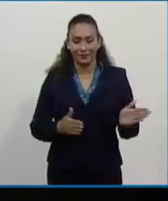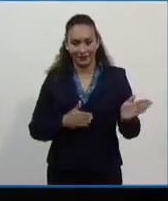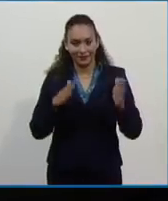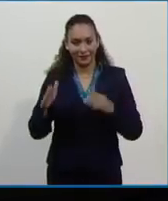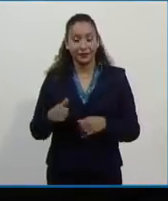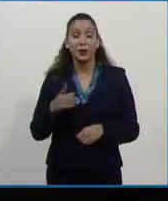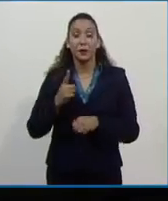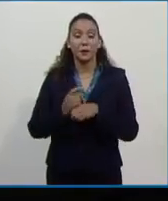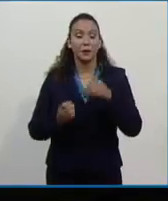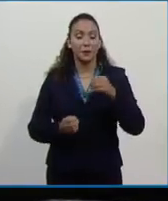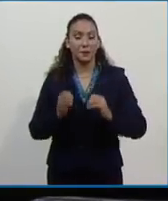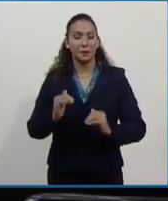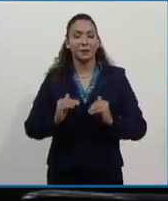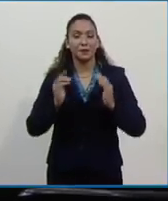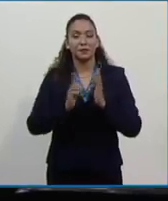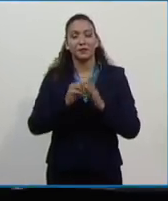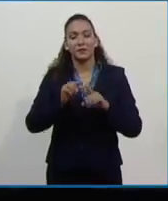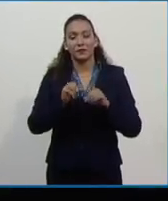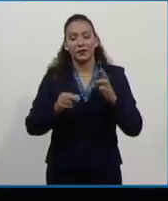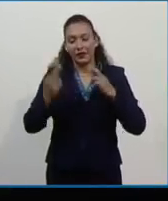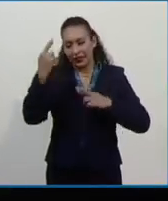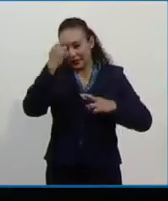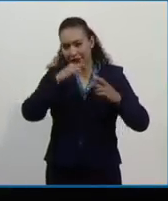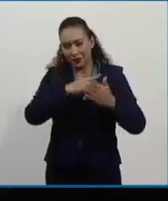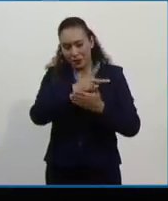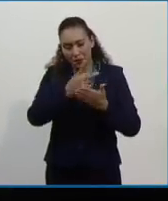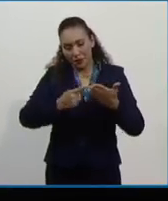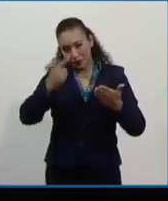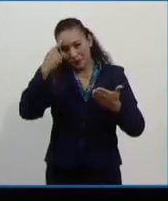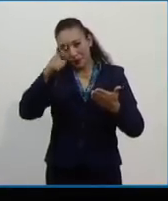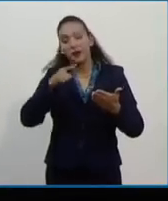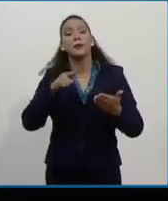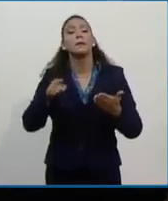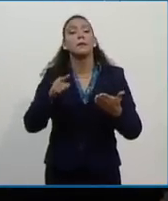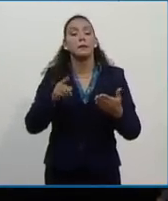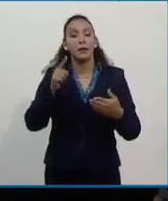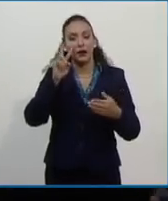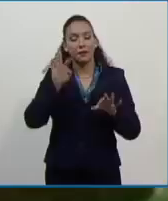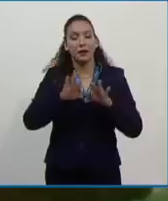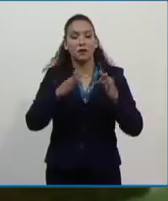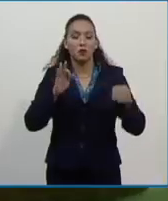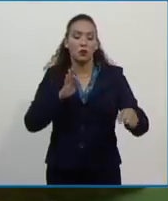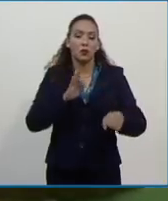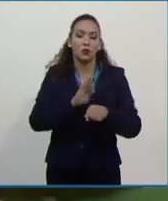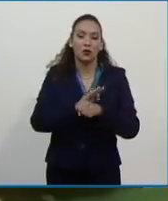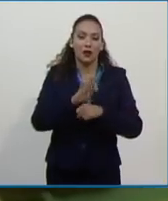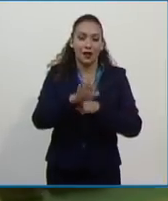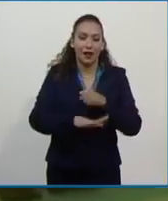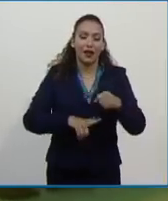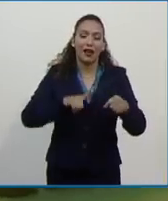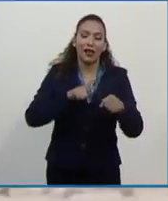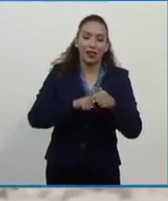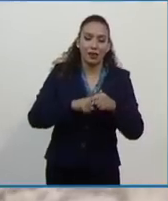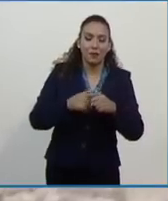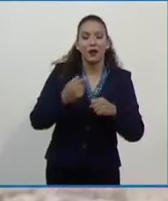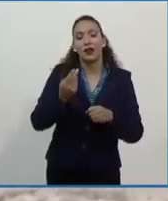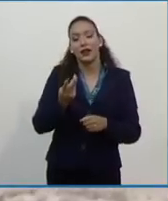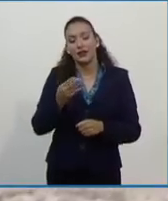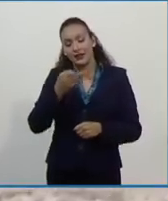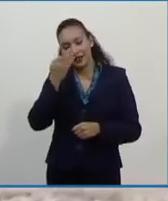la primera sala de la Corte reconoció la validez del programa de manejo del área de protección de flora y fauna Yumbalam en Quintana